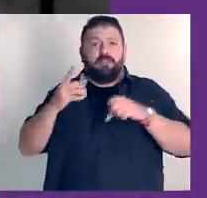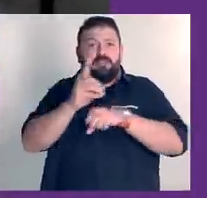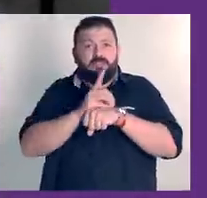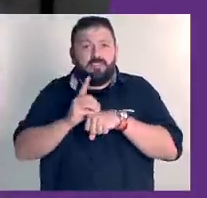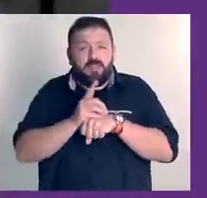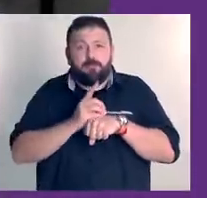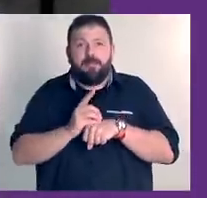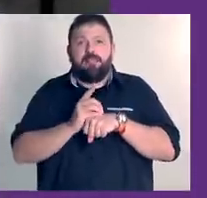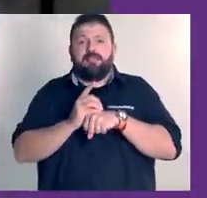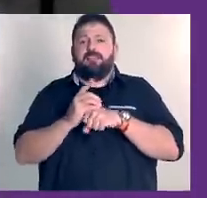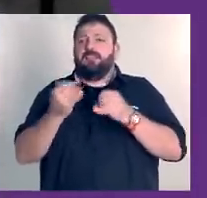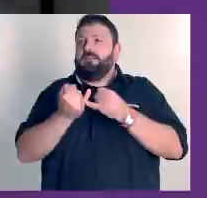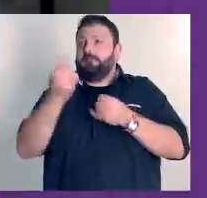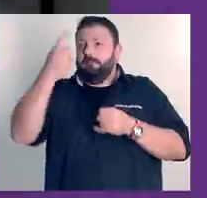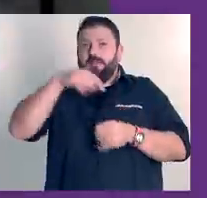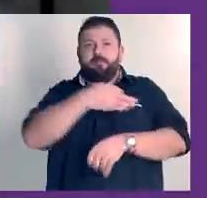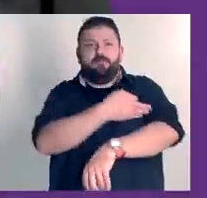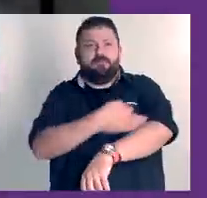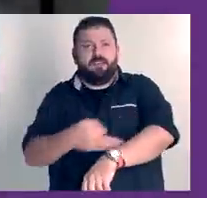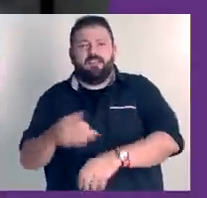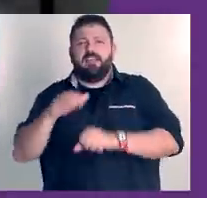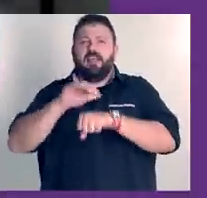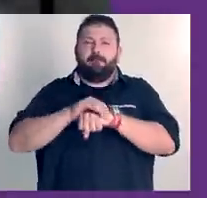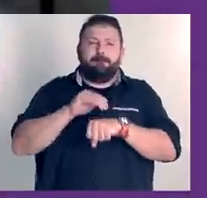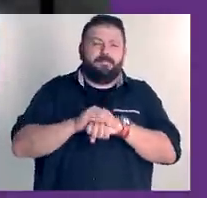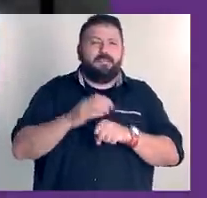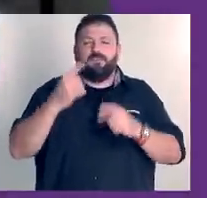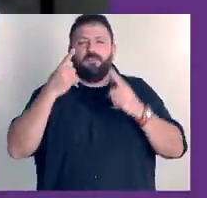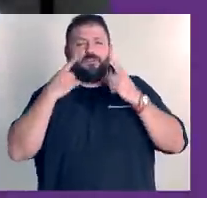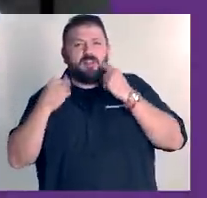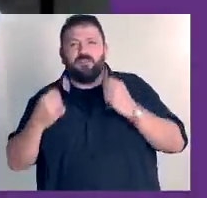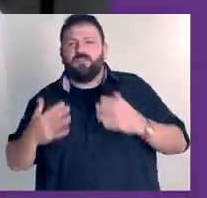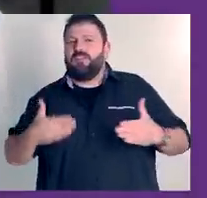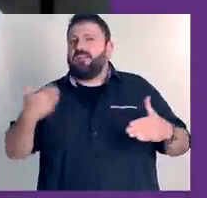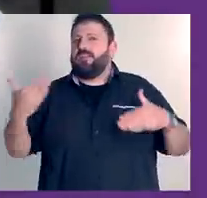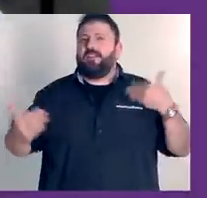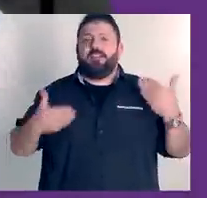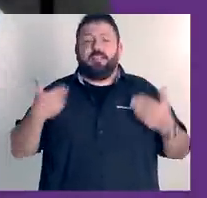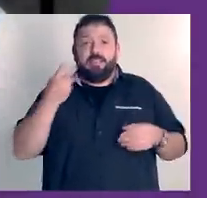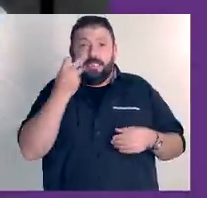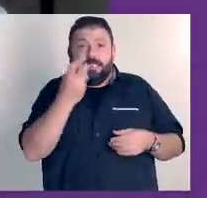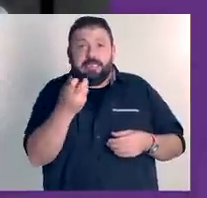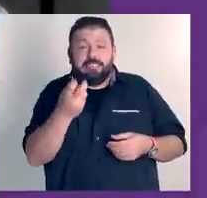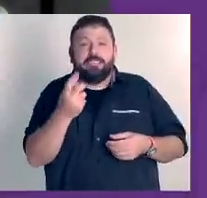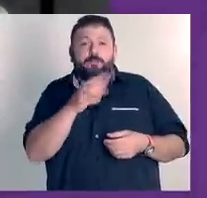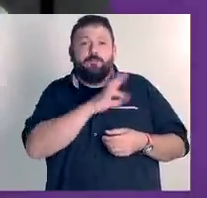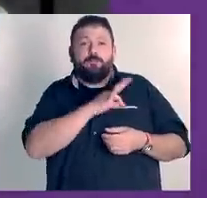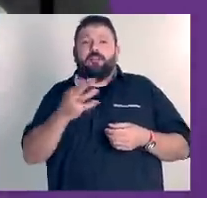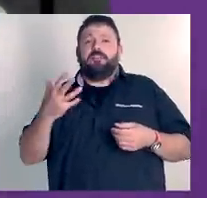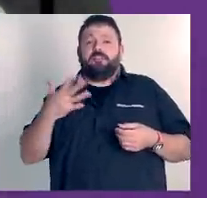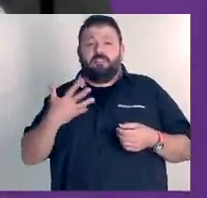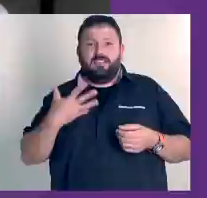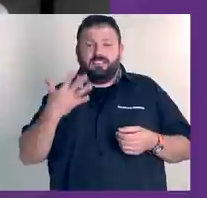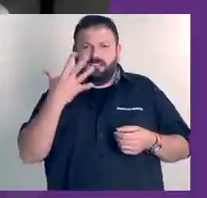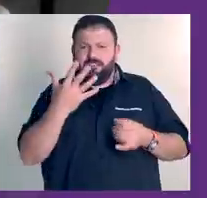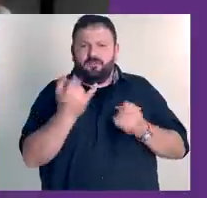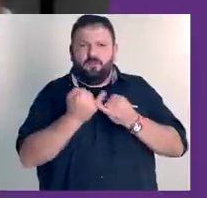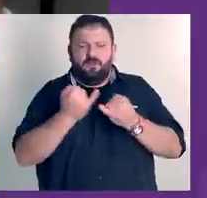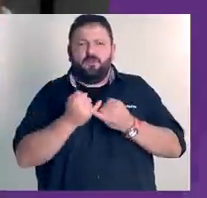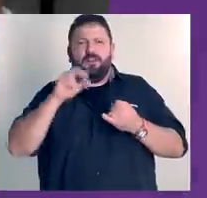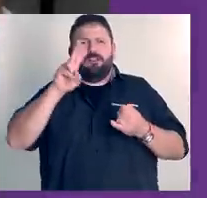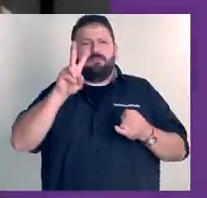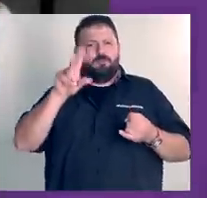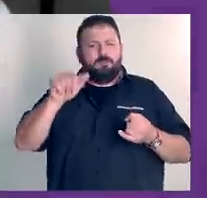toda mi familia y todos mis amigos y estemos llorando de alegría? Bueno, pues tu estrategia va a ser que tengas 5 racimos de uvas y que